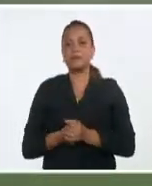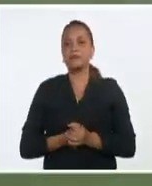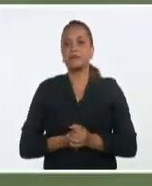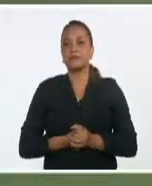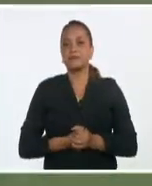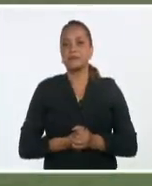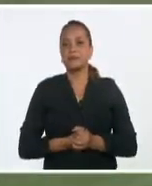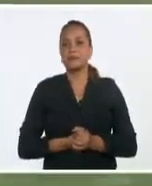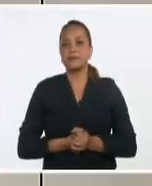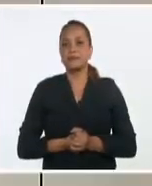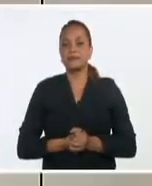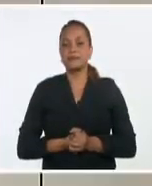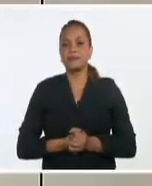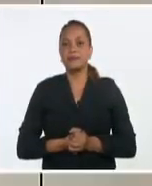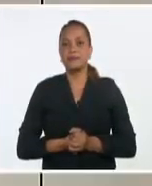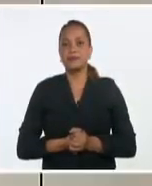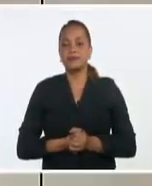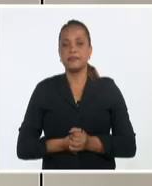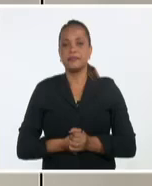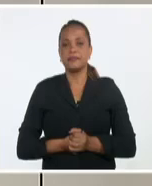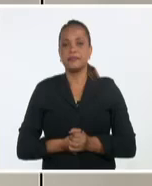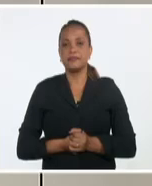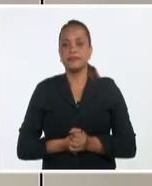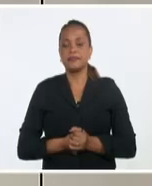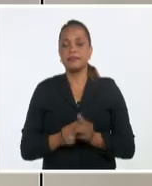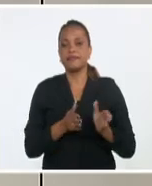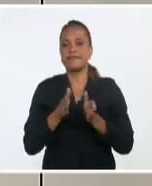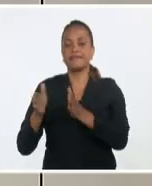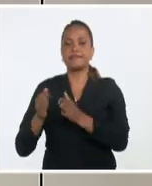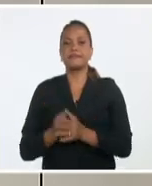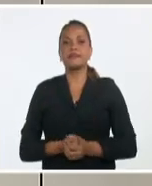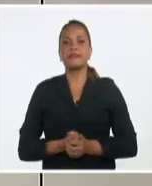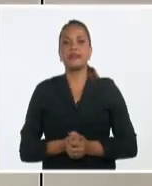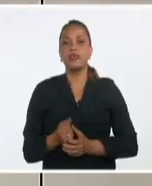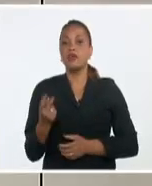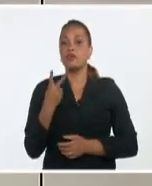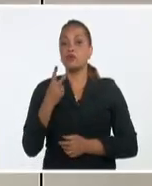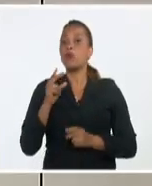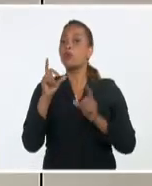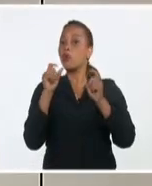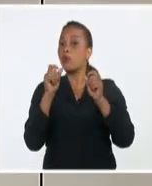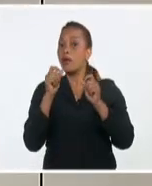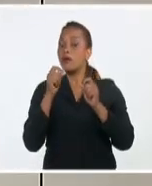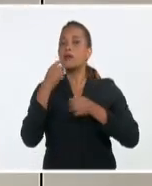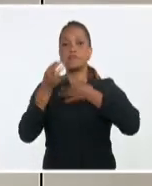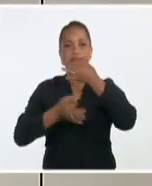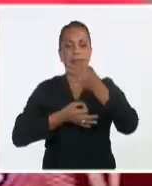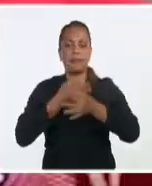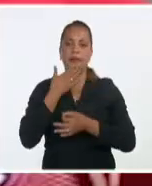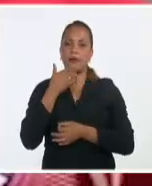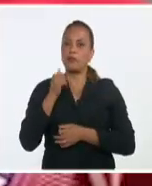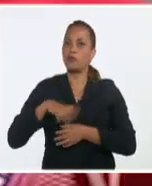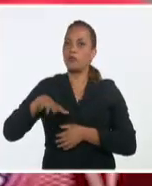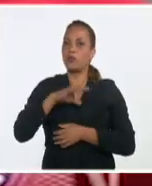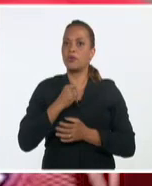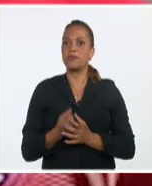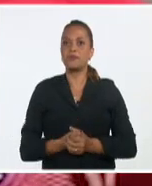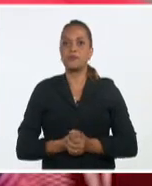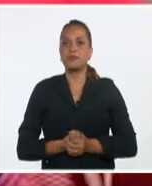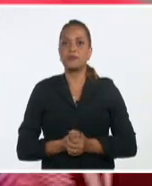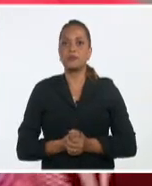Reyes. Y sobre el partido, dos de sus jugadores claves ofrecieron declaraciones. El gol es